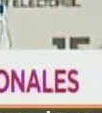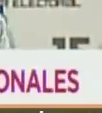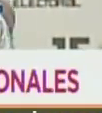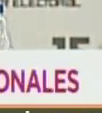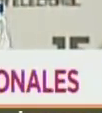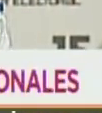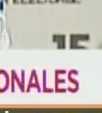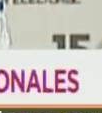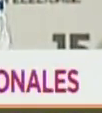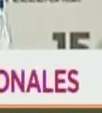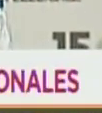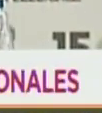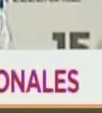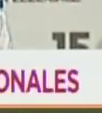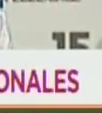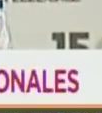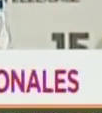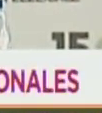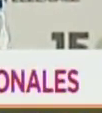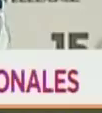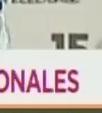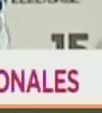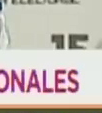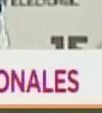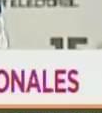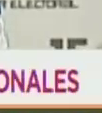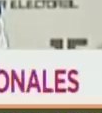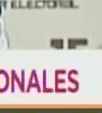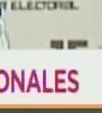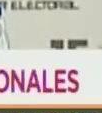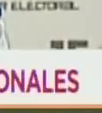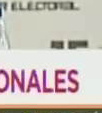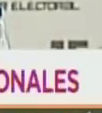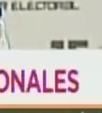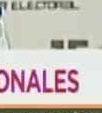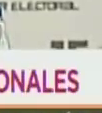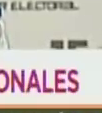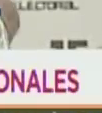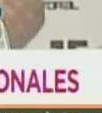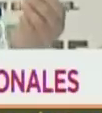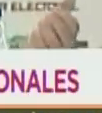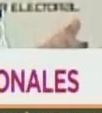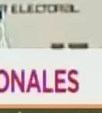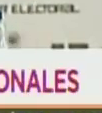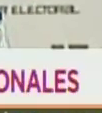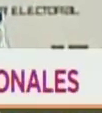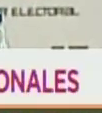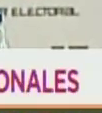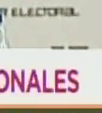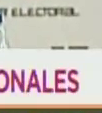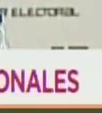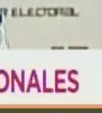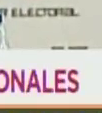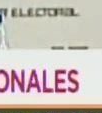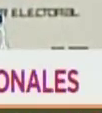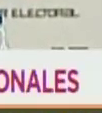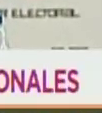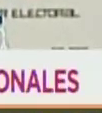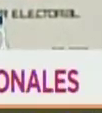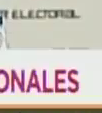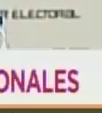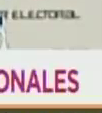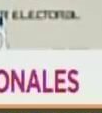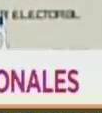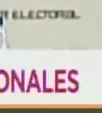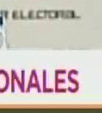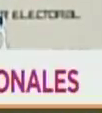democracia participativa y protagónica. El hecho electoral, el corazón, la base fundamental para este